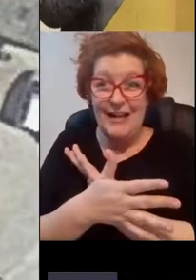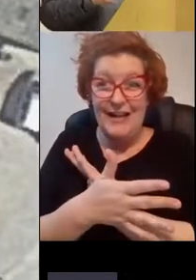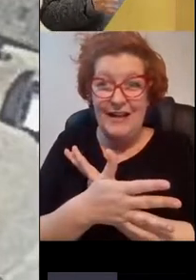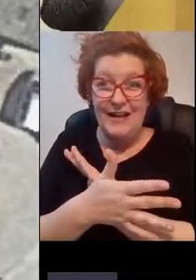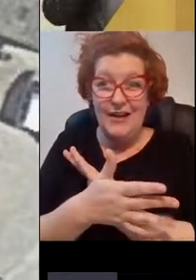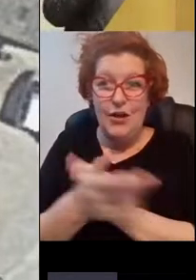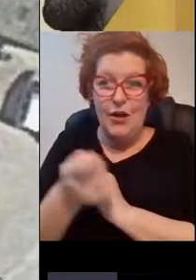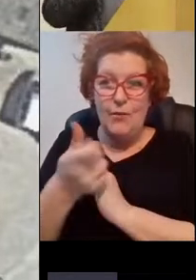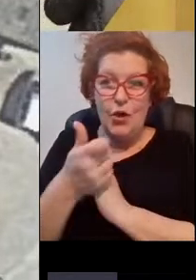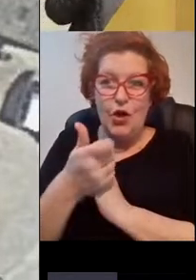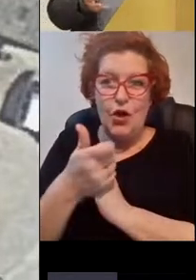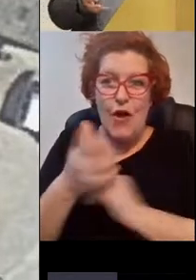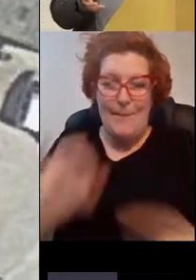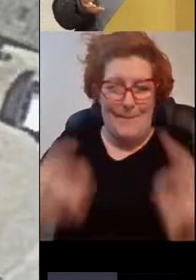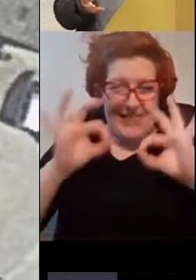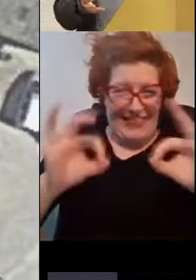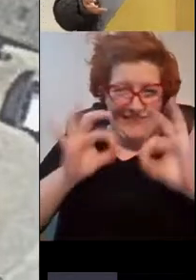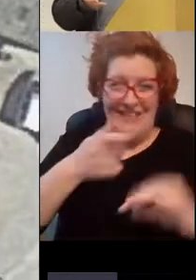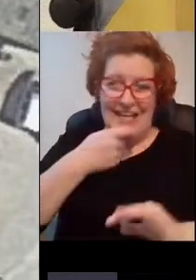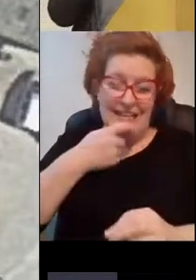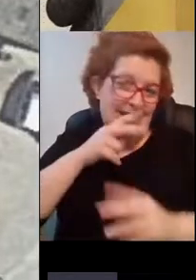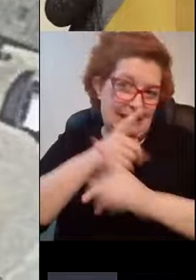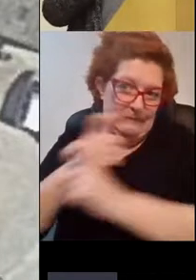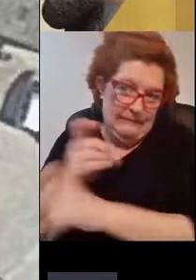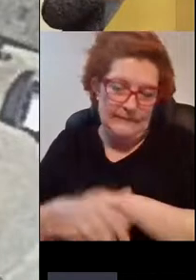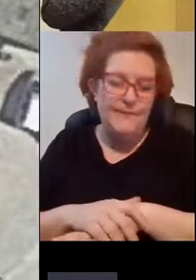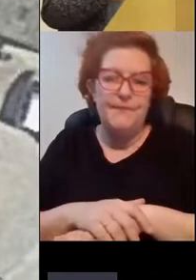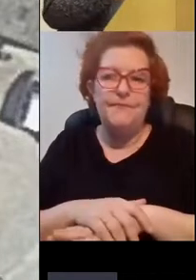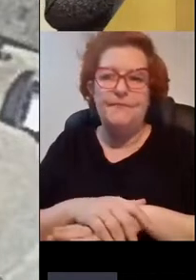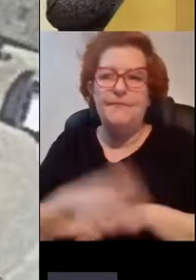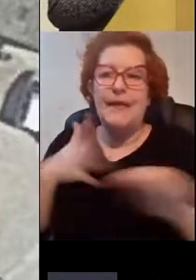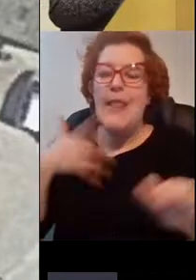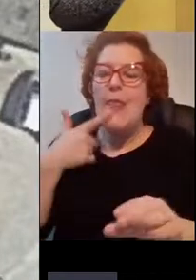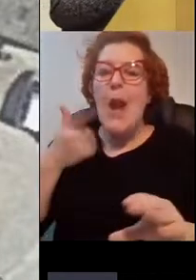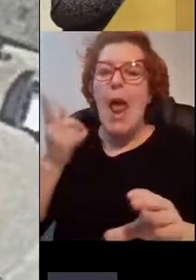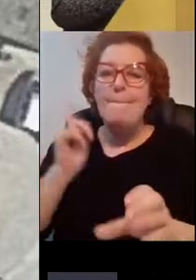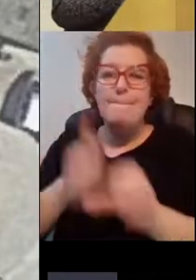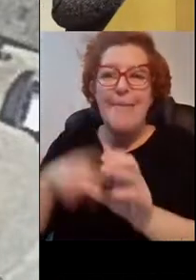site-specific, es decir, las intervenciones que realizamos están